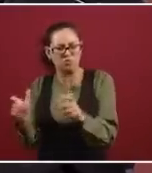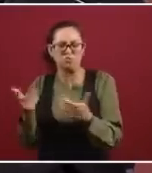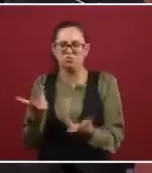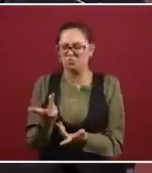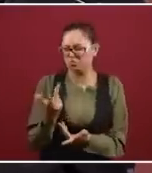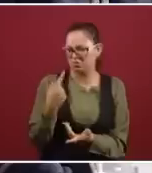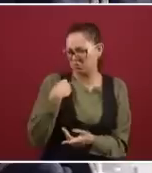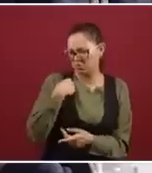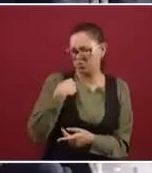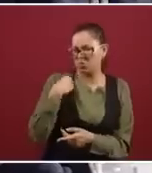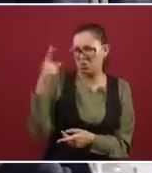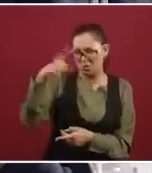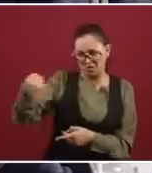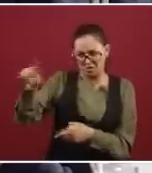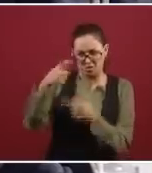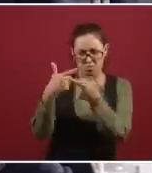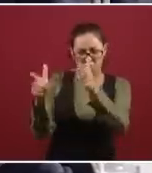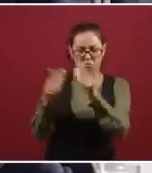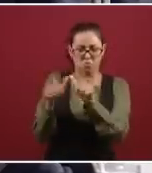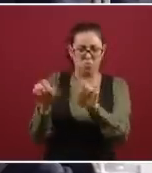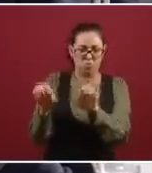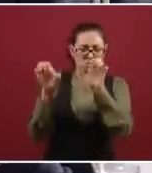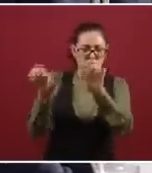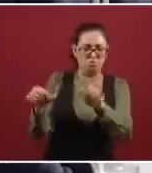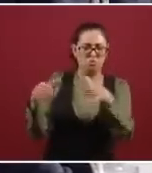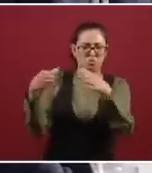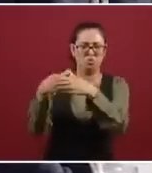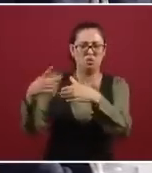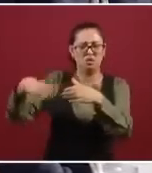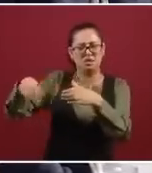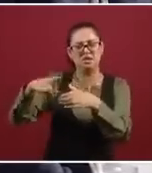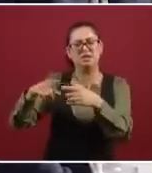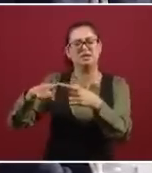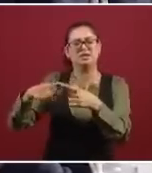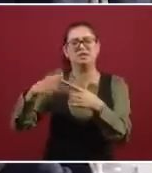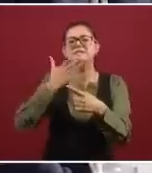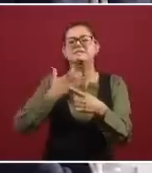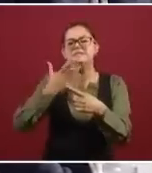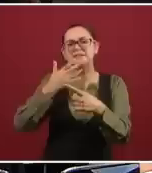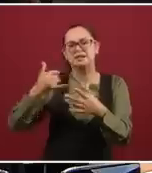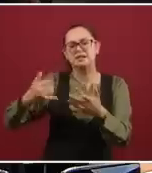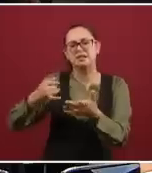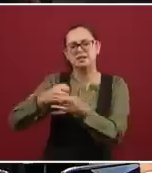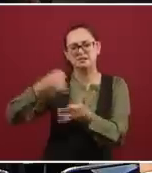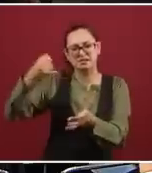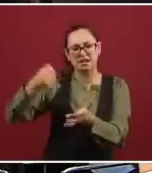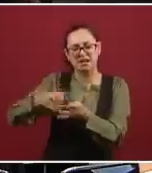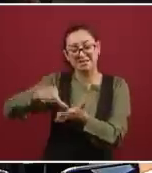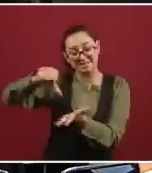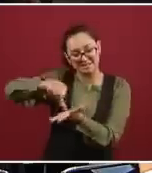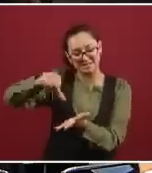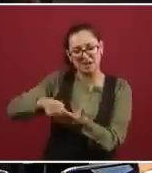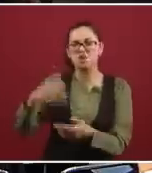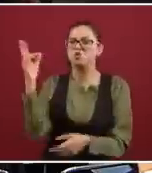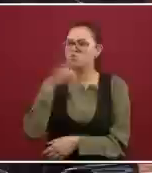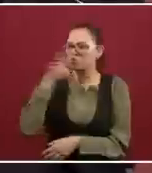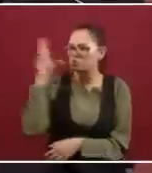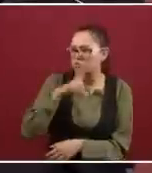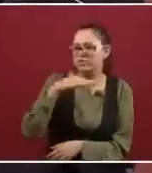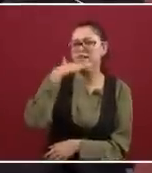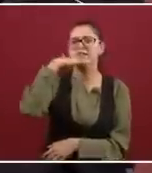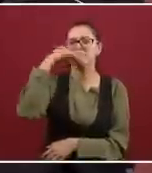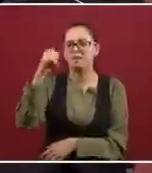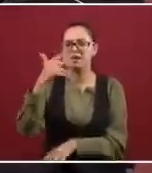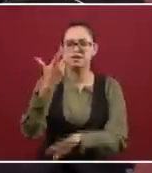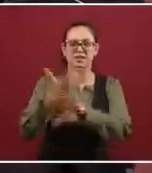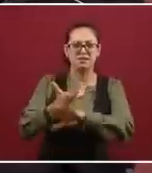ese cuerpo de élite ha sido entrenado en países como Israel, Rusia, Alemania y Estados Unidos para adelantarse